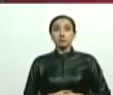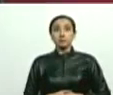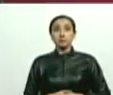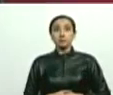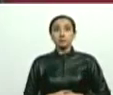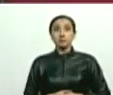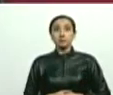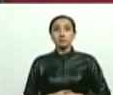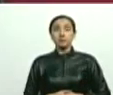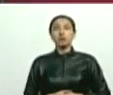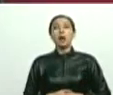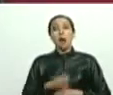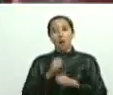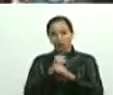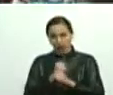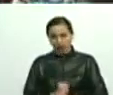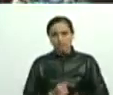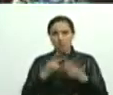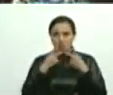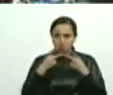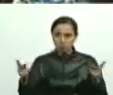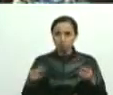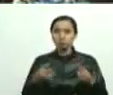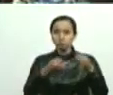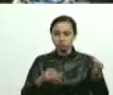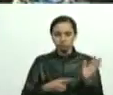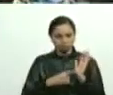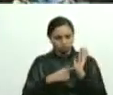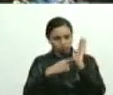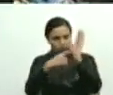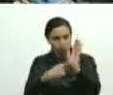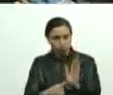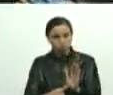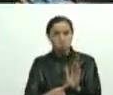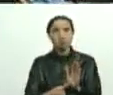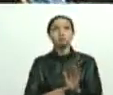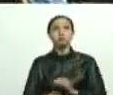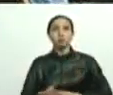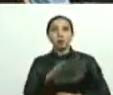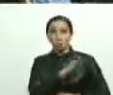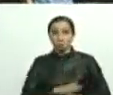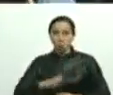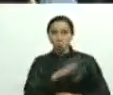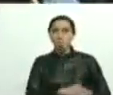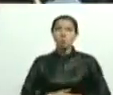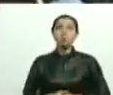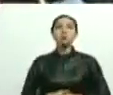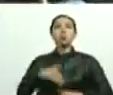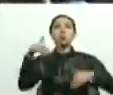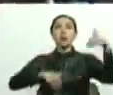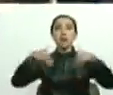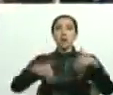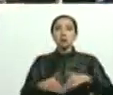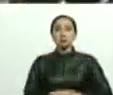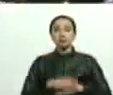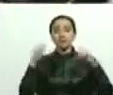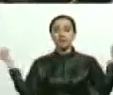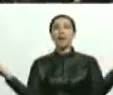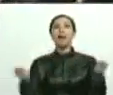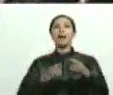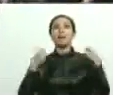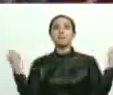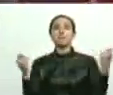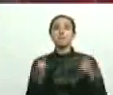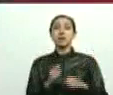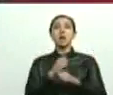No hemos hecho público aún el reglamento. Aquí está el reglamento de la campaña electoral. De la comisión electoral. Campaña electoral. Ahora viene la campaña